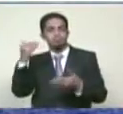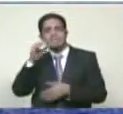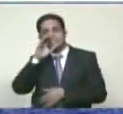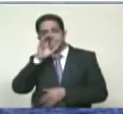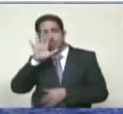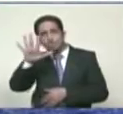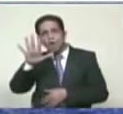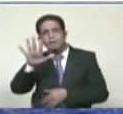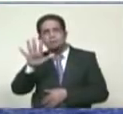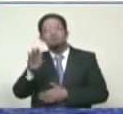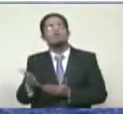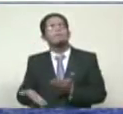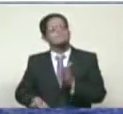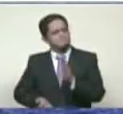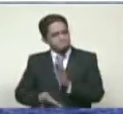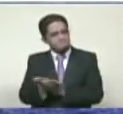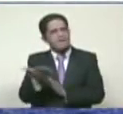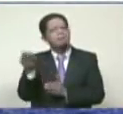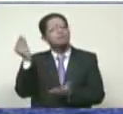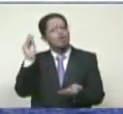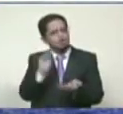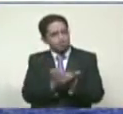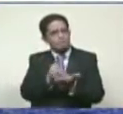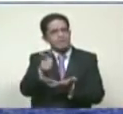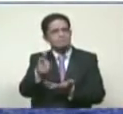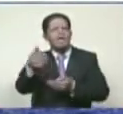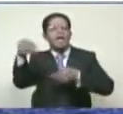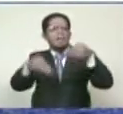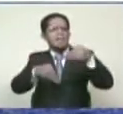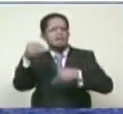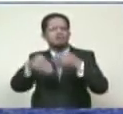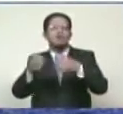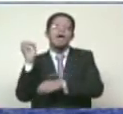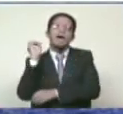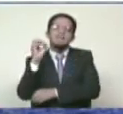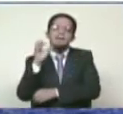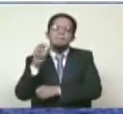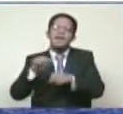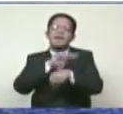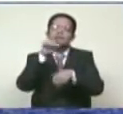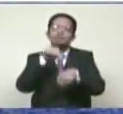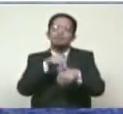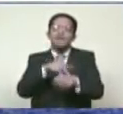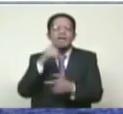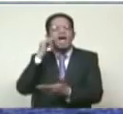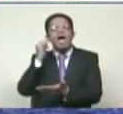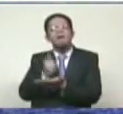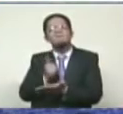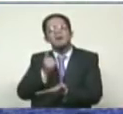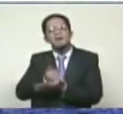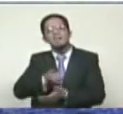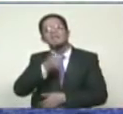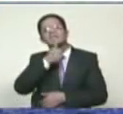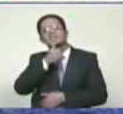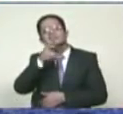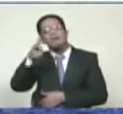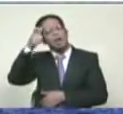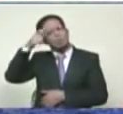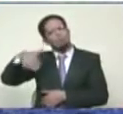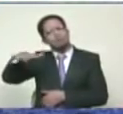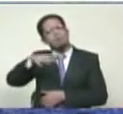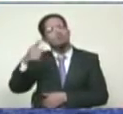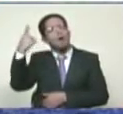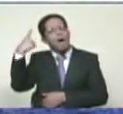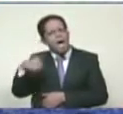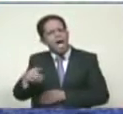Vamos a elecciones adelantadas de la Asamblea Nacional para ver quién tiene al pueblo, quién tiene los votos, para